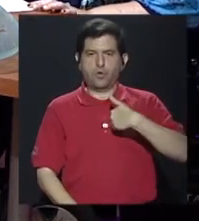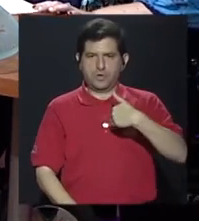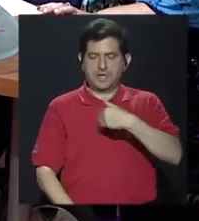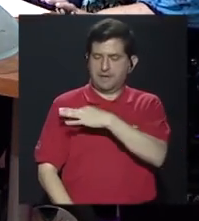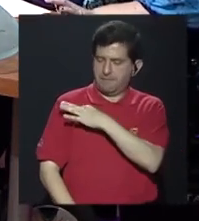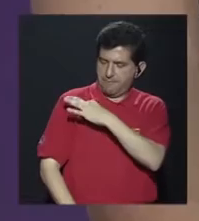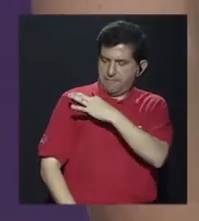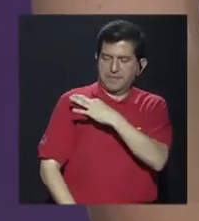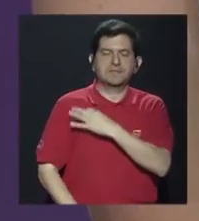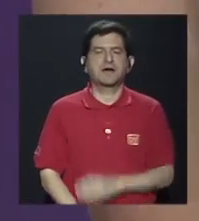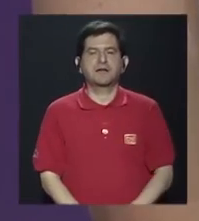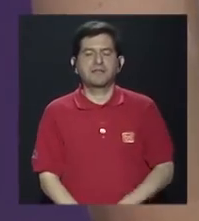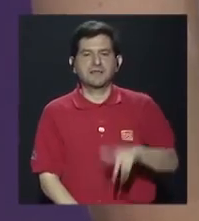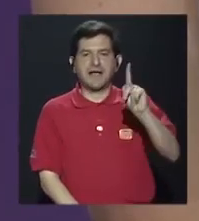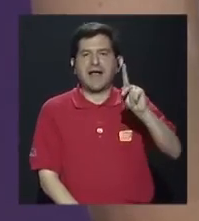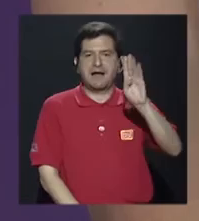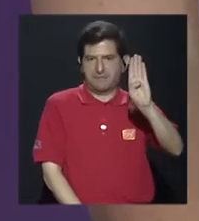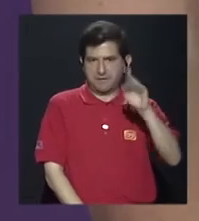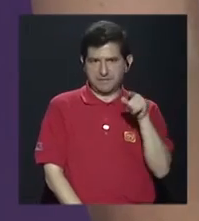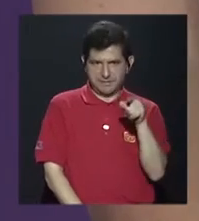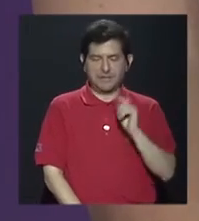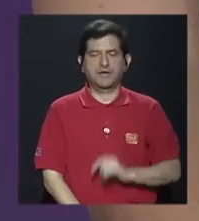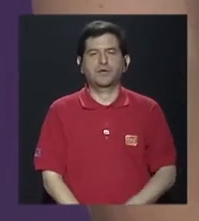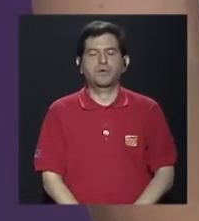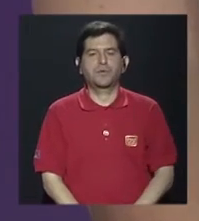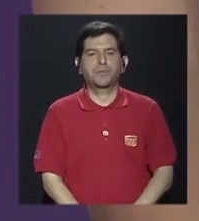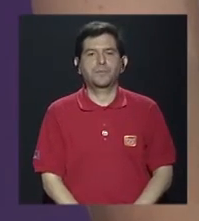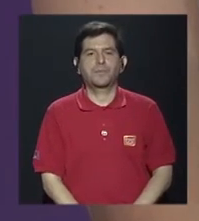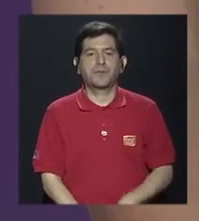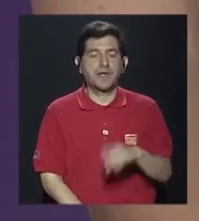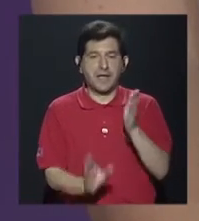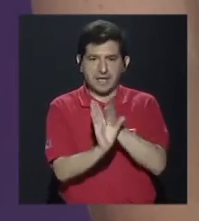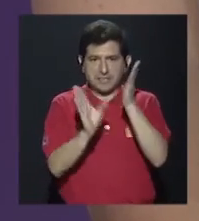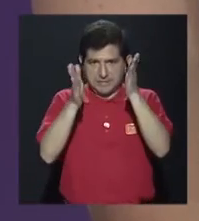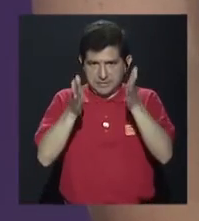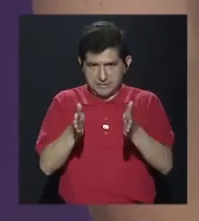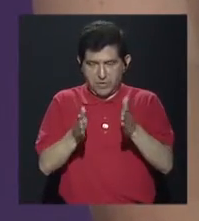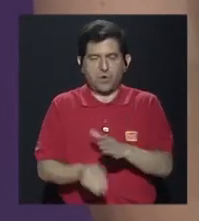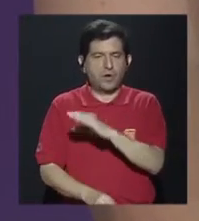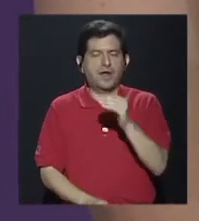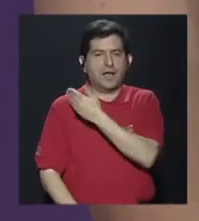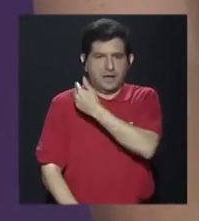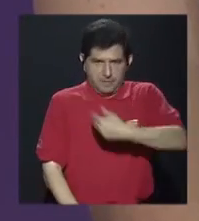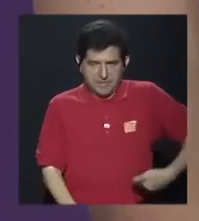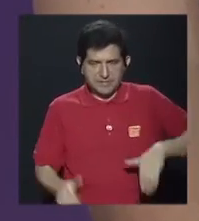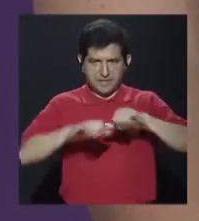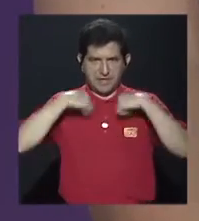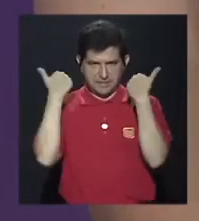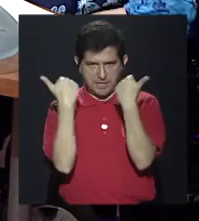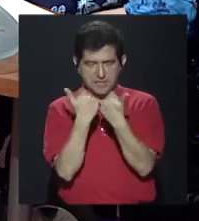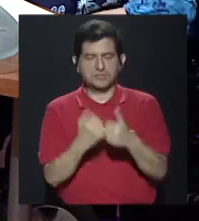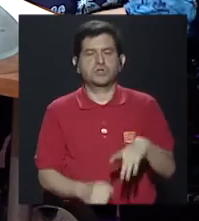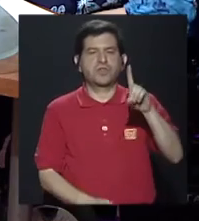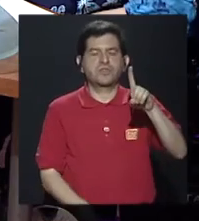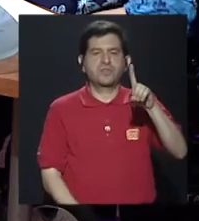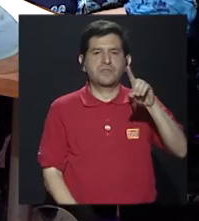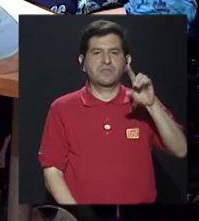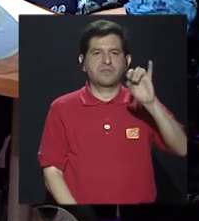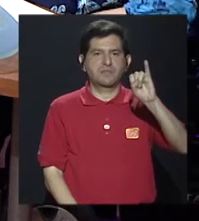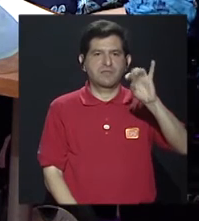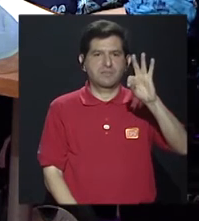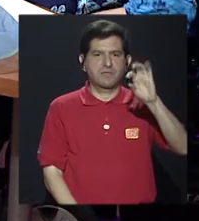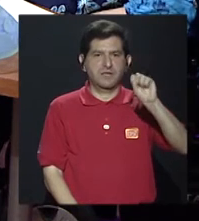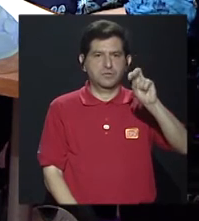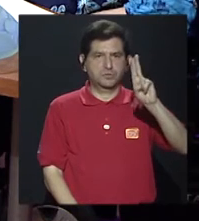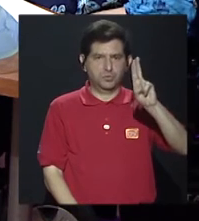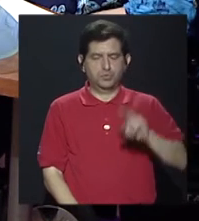siguientes invitadas: Carla Ballestero Villagra, psicóloga y presidenta de la Asociación DITSU de Autonomía Personal